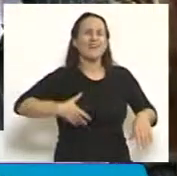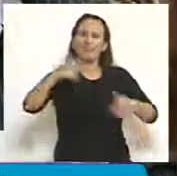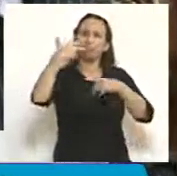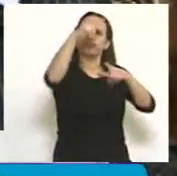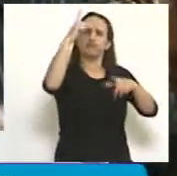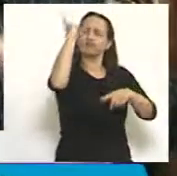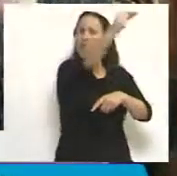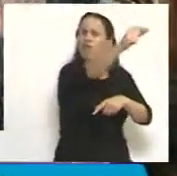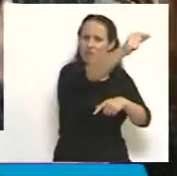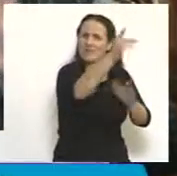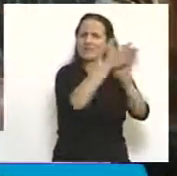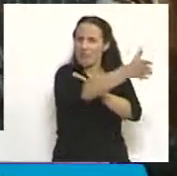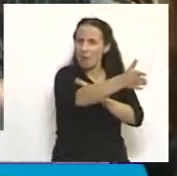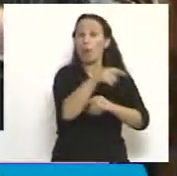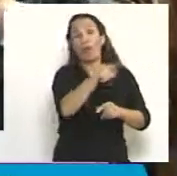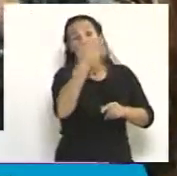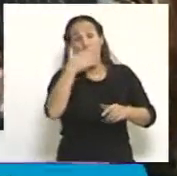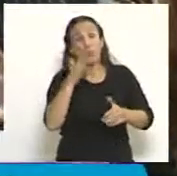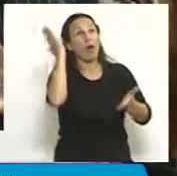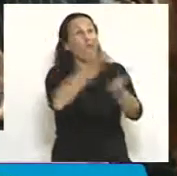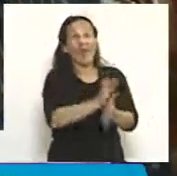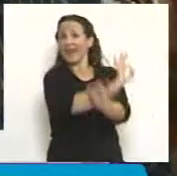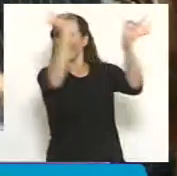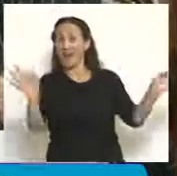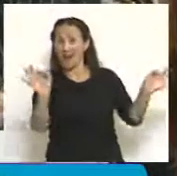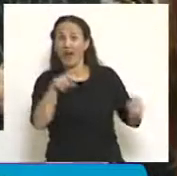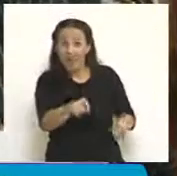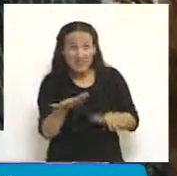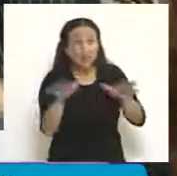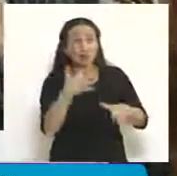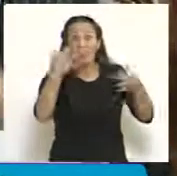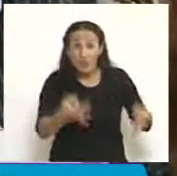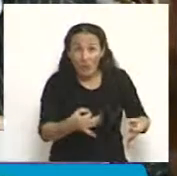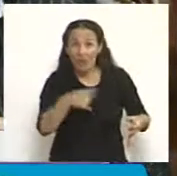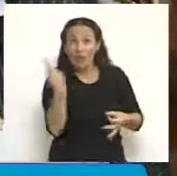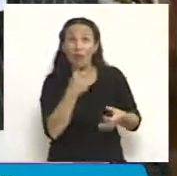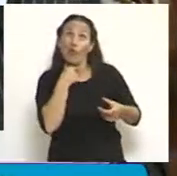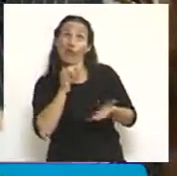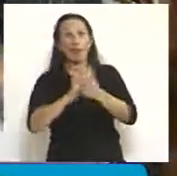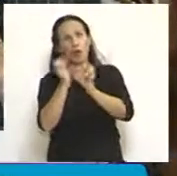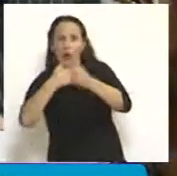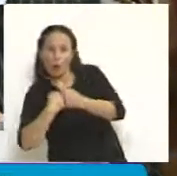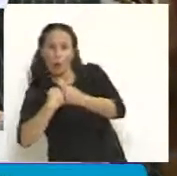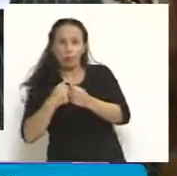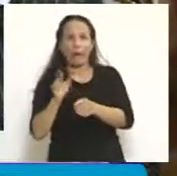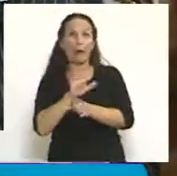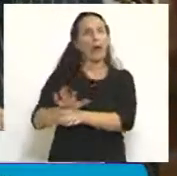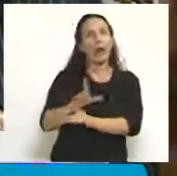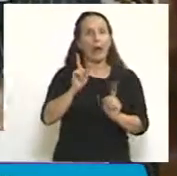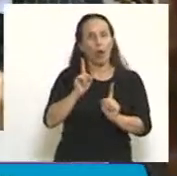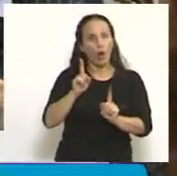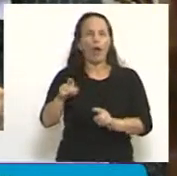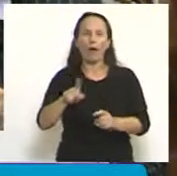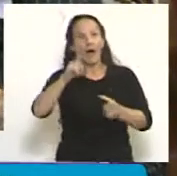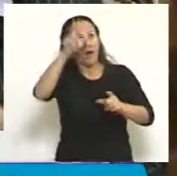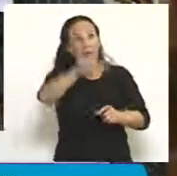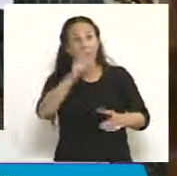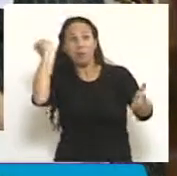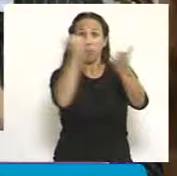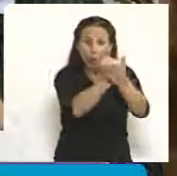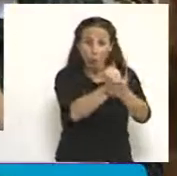salvo en el caso concretamente del fiscal de investigaciones administrativas, se cumple, y para esa Procuraduría en